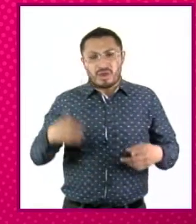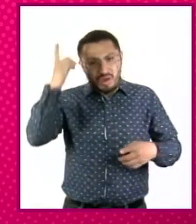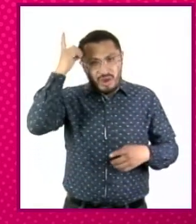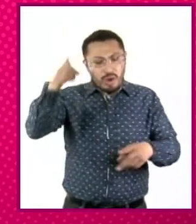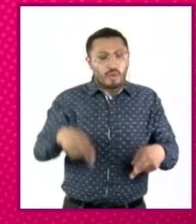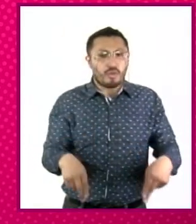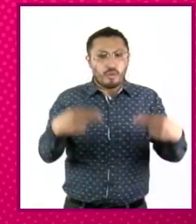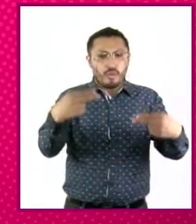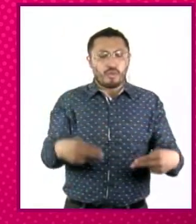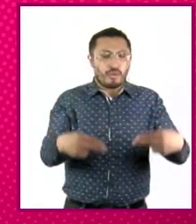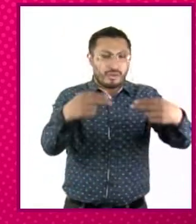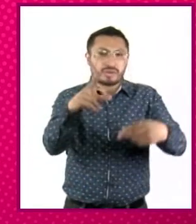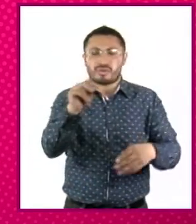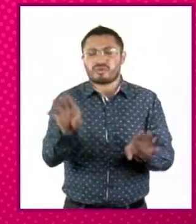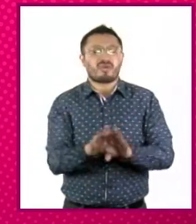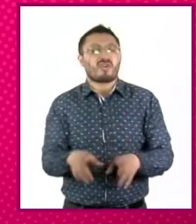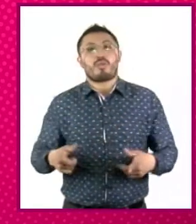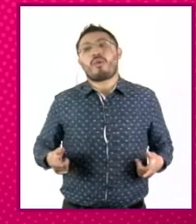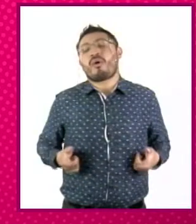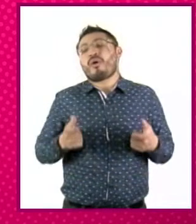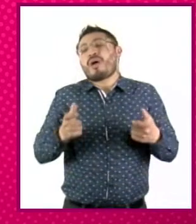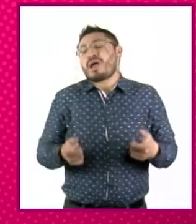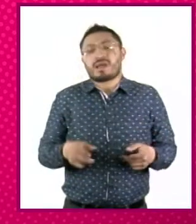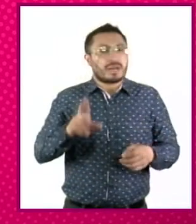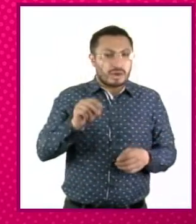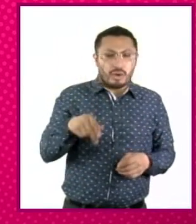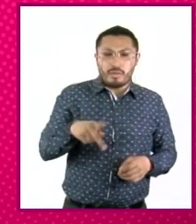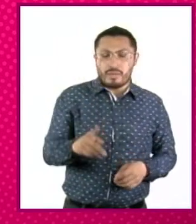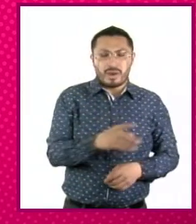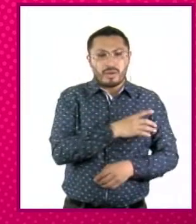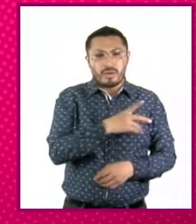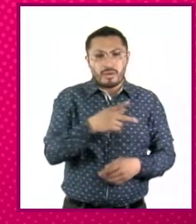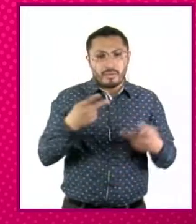tenían mucho dinero, pero tampoco eran los campesinos que vivían en la